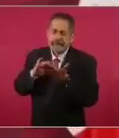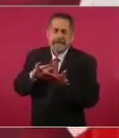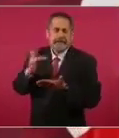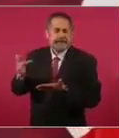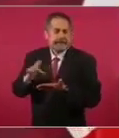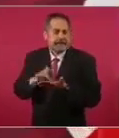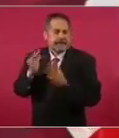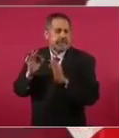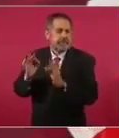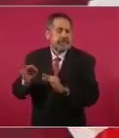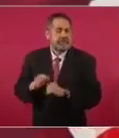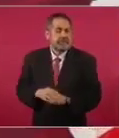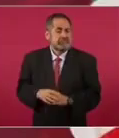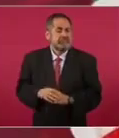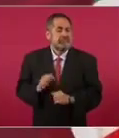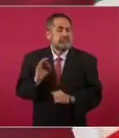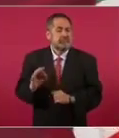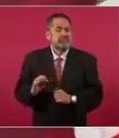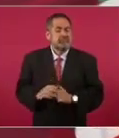Nunca